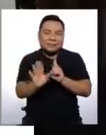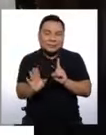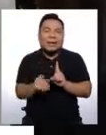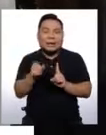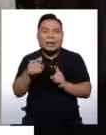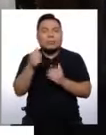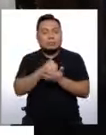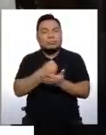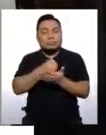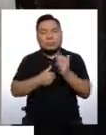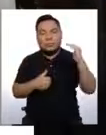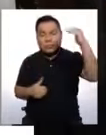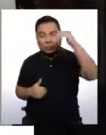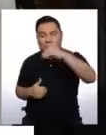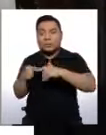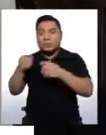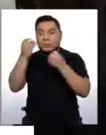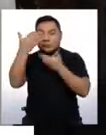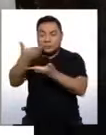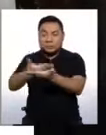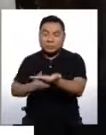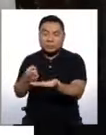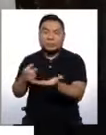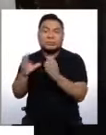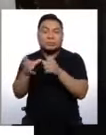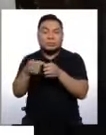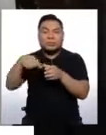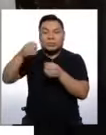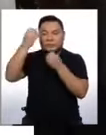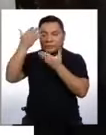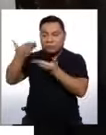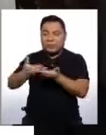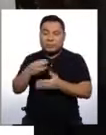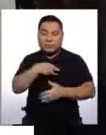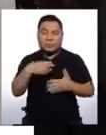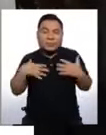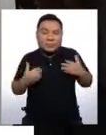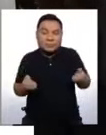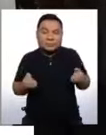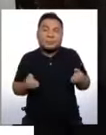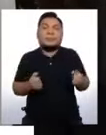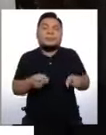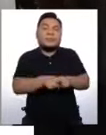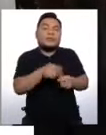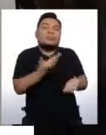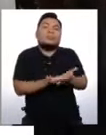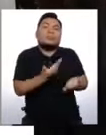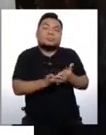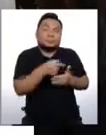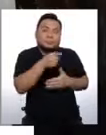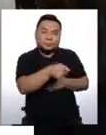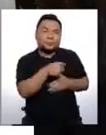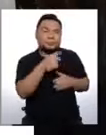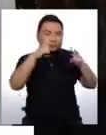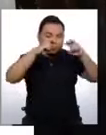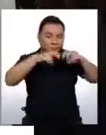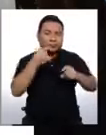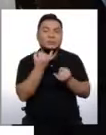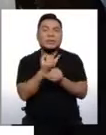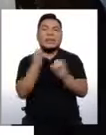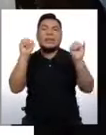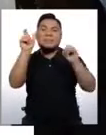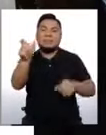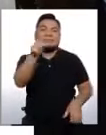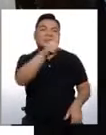como ha sido comprobado por el centro conocido informado por el ministerio salud comprobado por los investigadores independientes